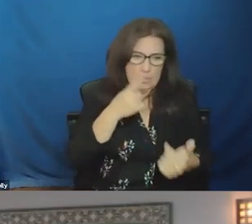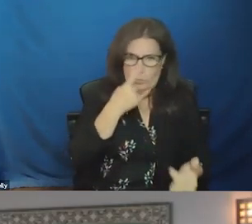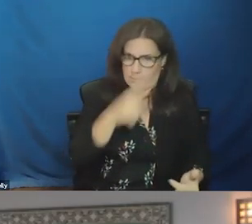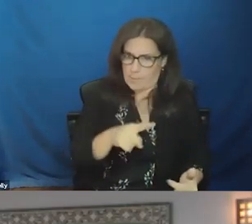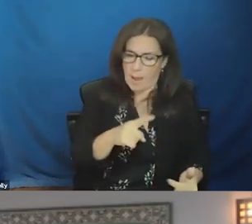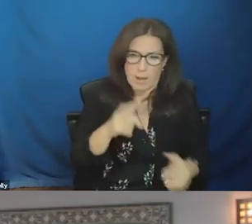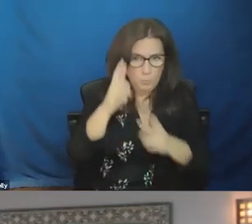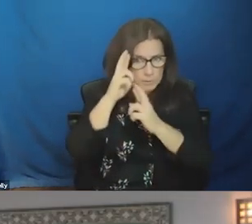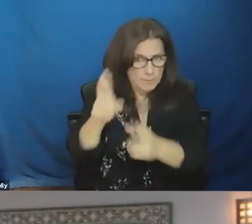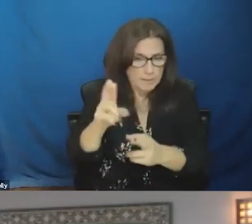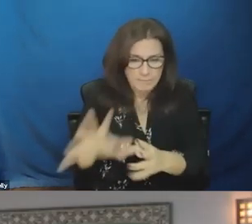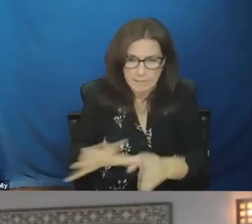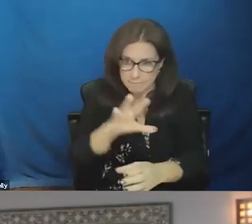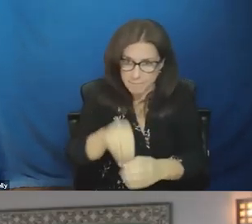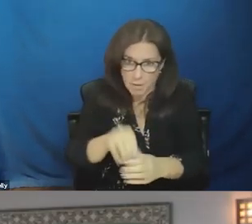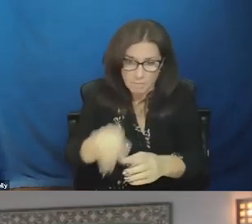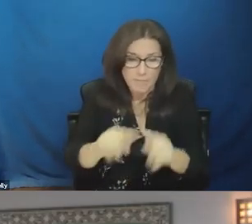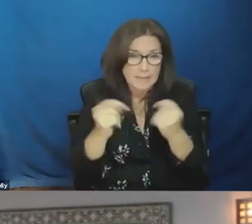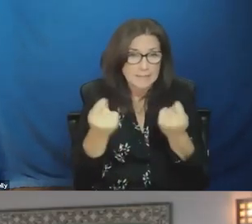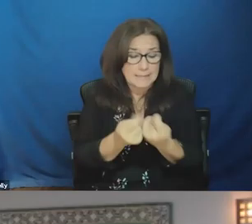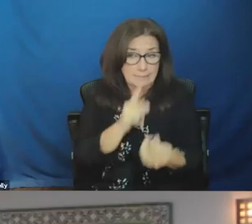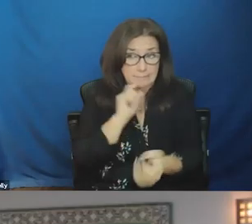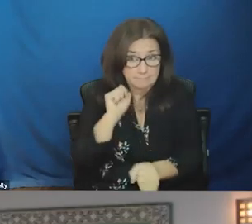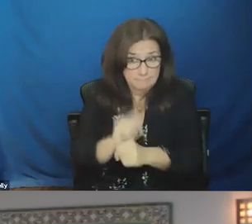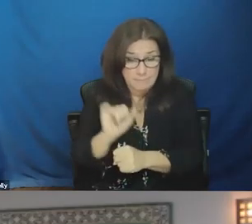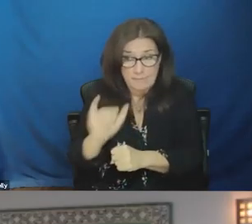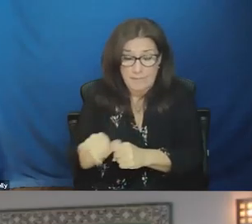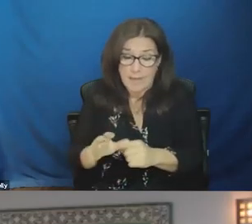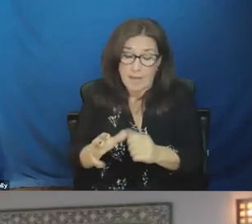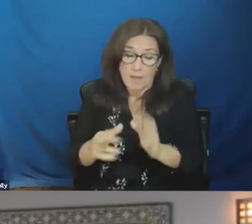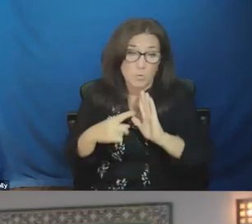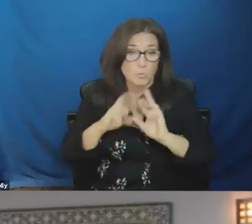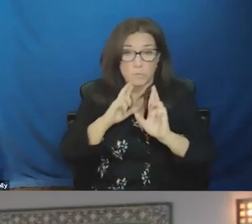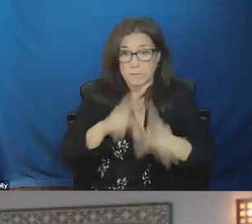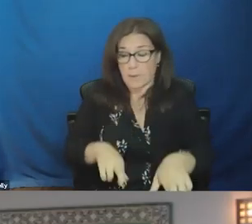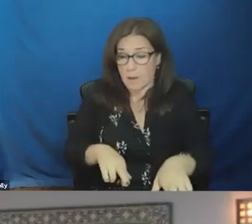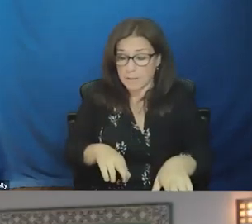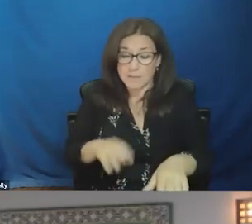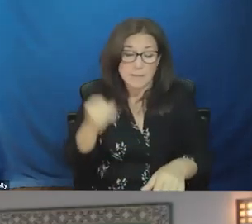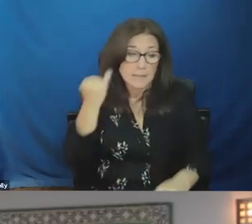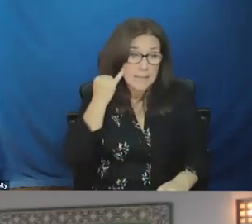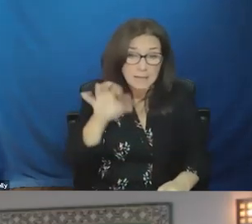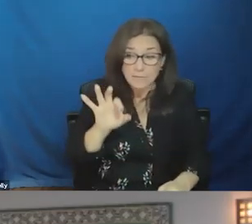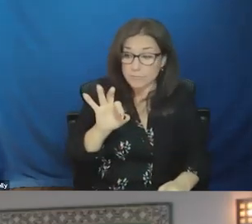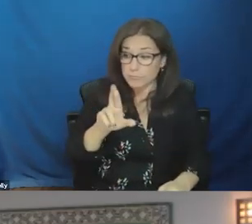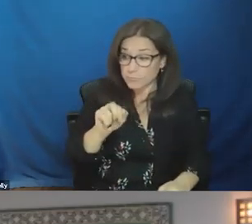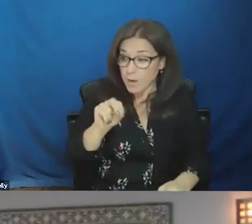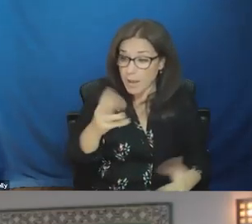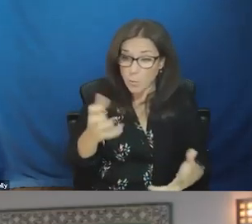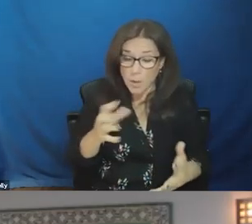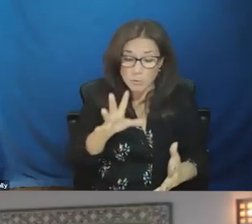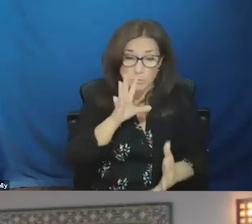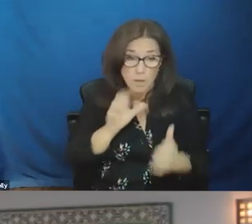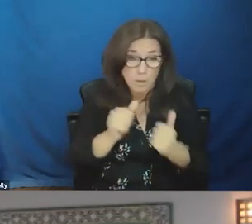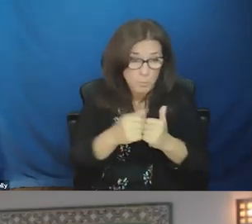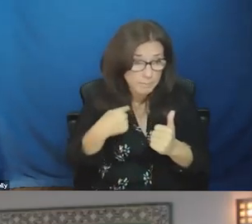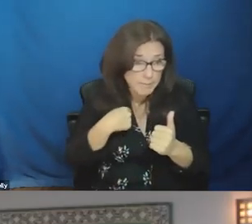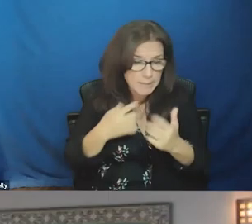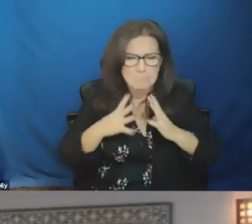y pues nuevamente a mí me encantaría pues poder respetuosamente ser parte del equipo